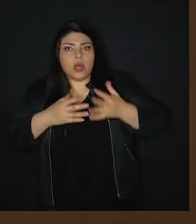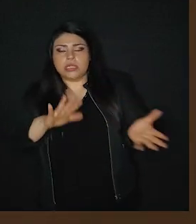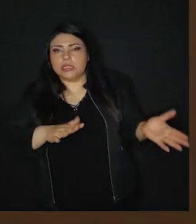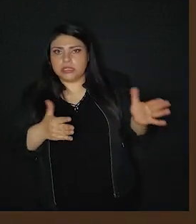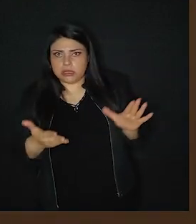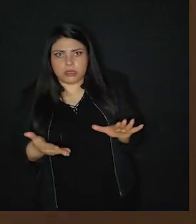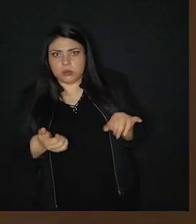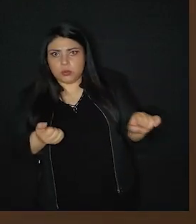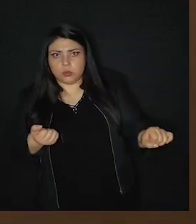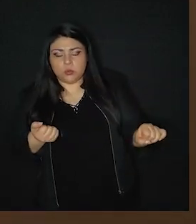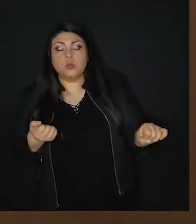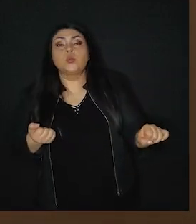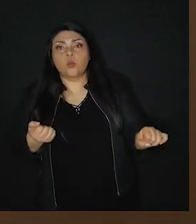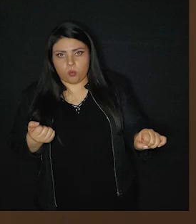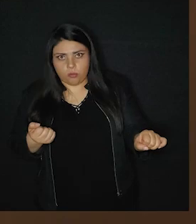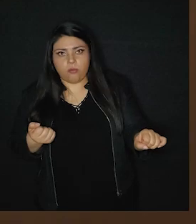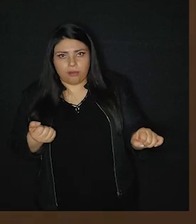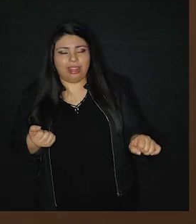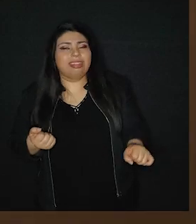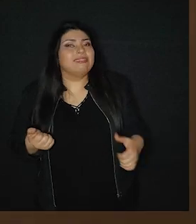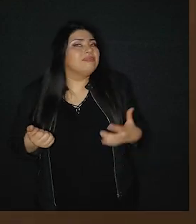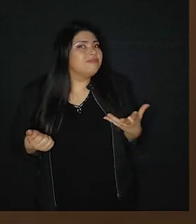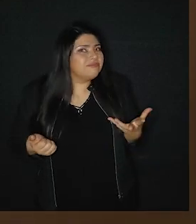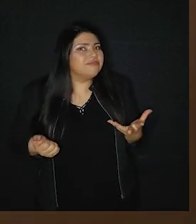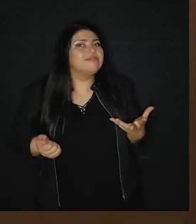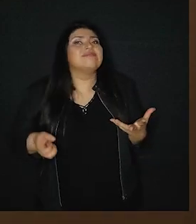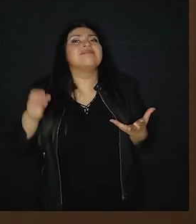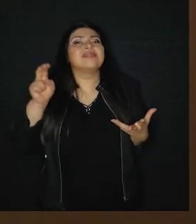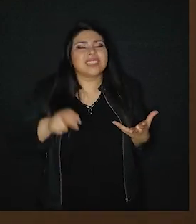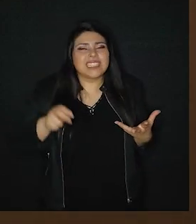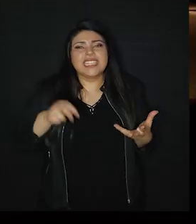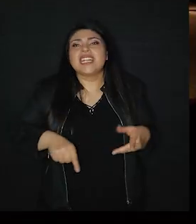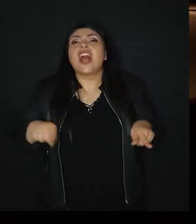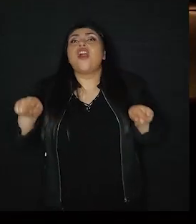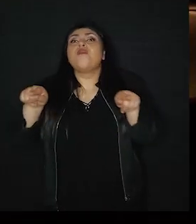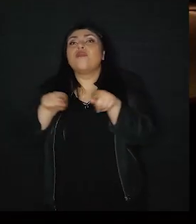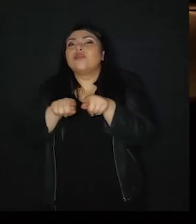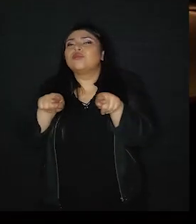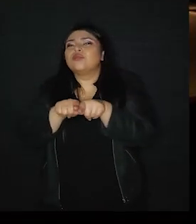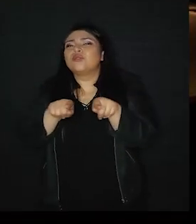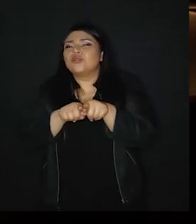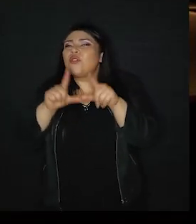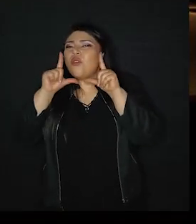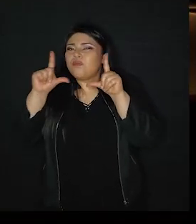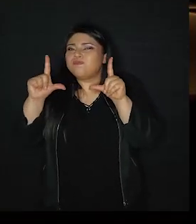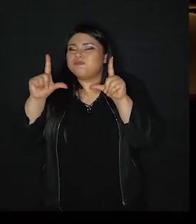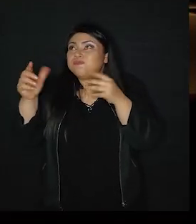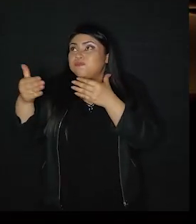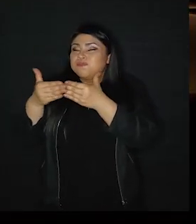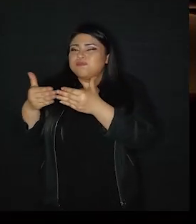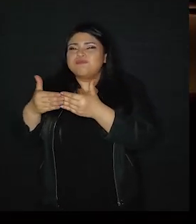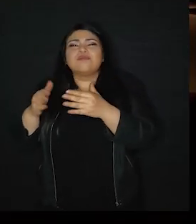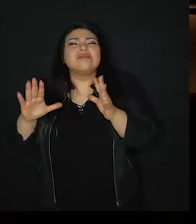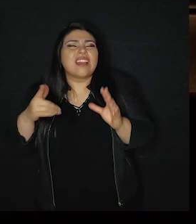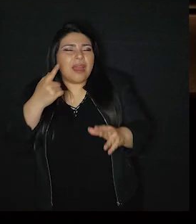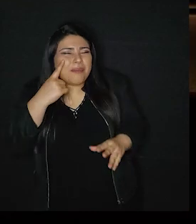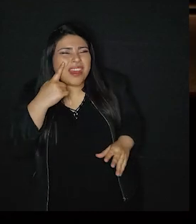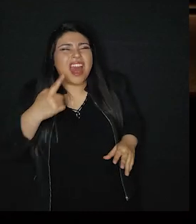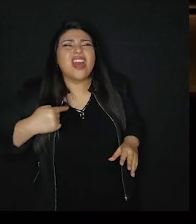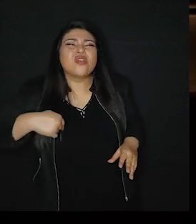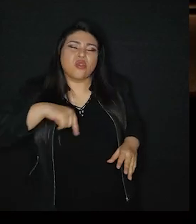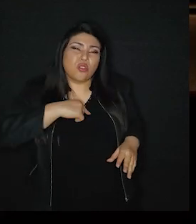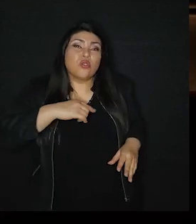del sol si no tenemos la misma esencia del Sol y por eso no tenía que estar santificado